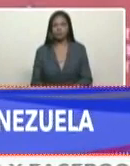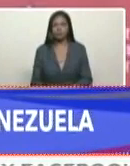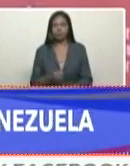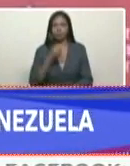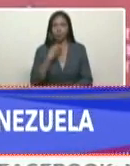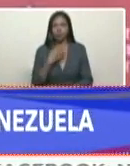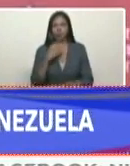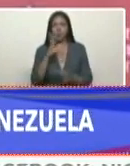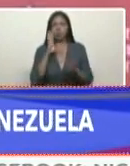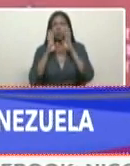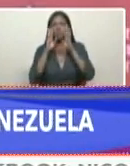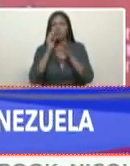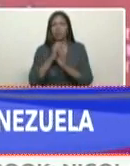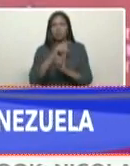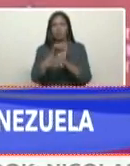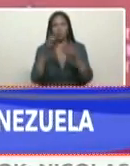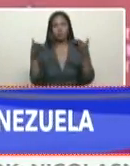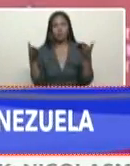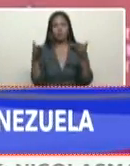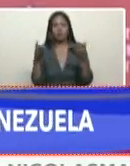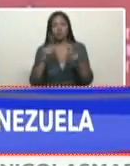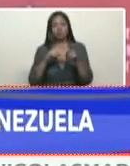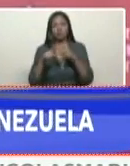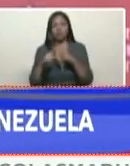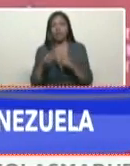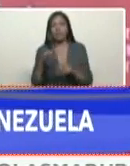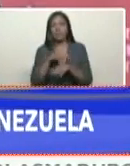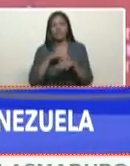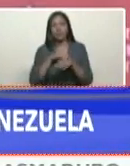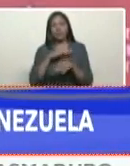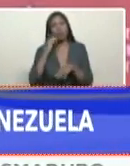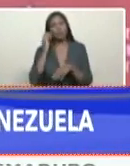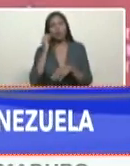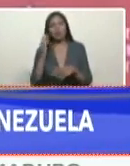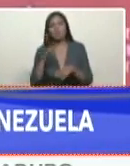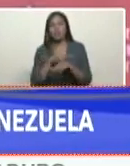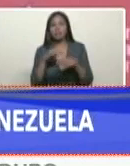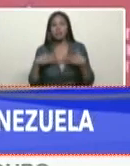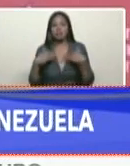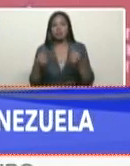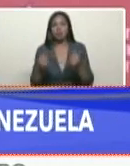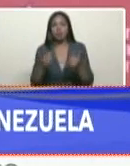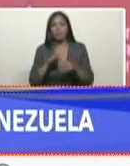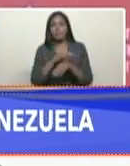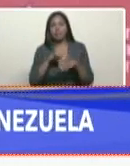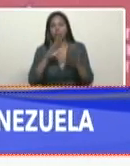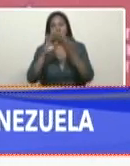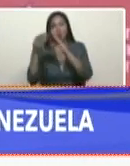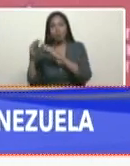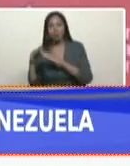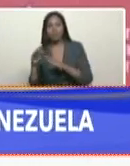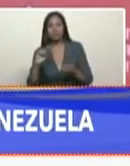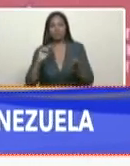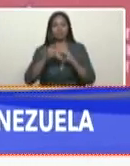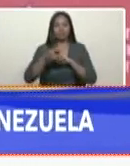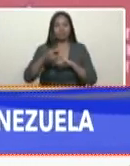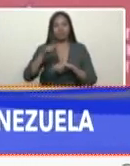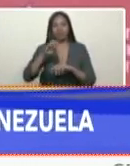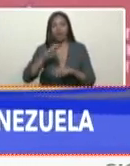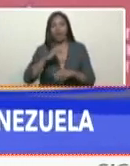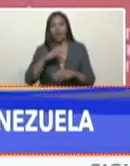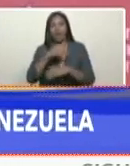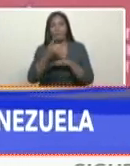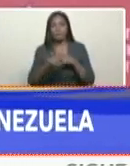uno. Y ahí es donde el Ministerio de la Mujer, el Ministerio de Salud, el Ministerio de Comunas tiene que convertir el plan parto humanizado en un